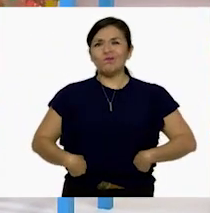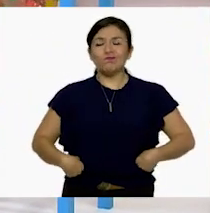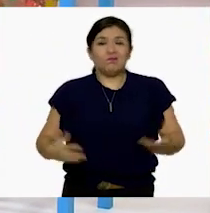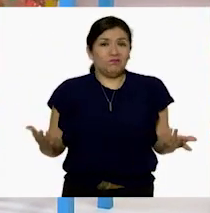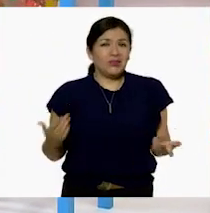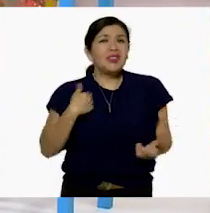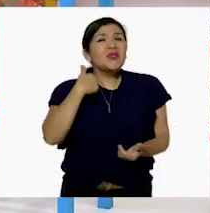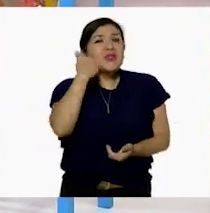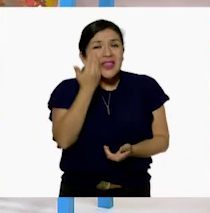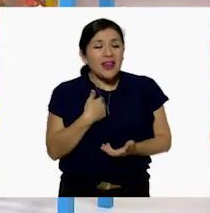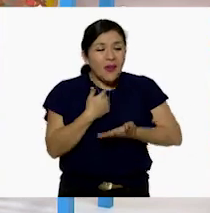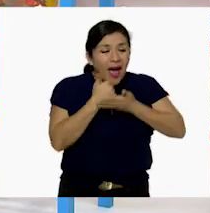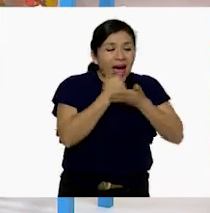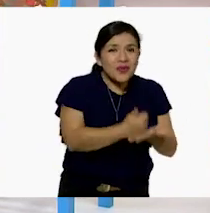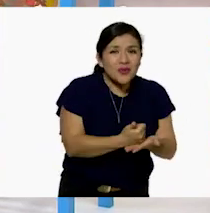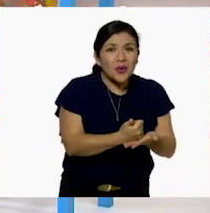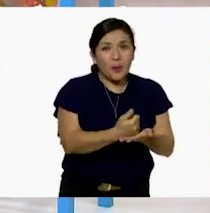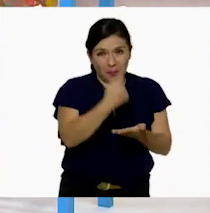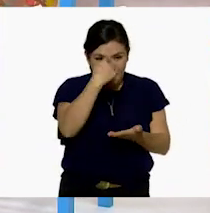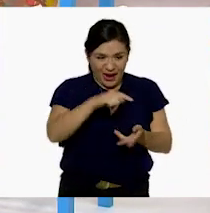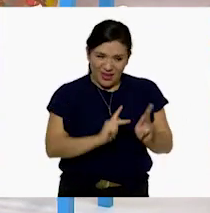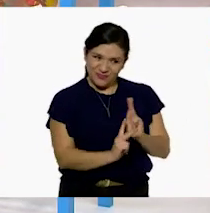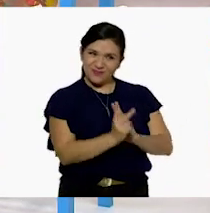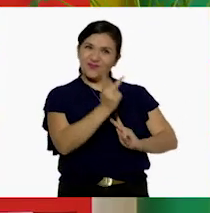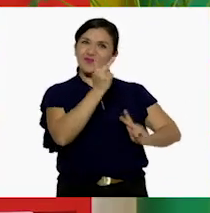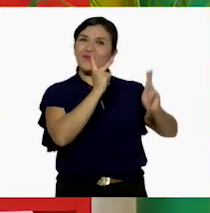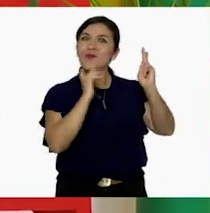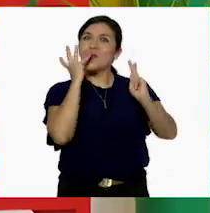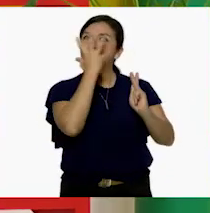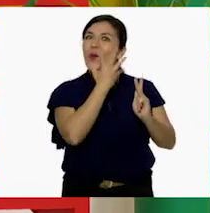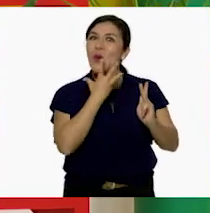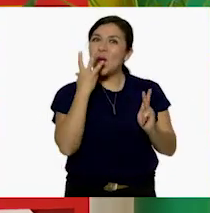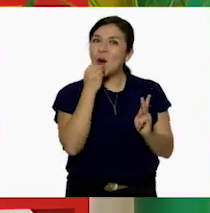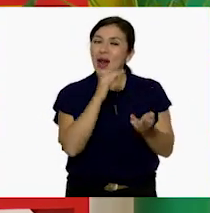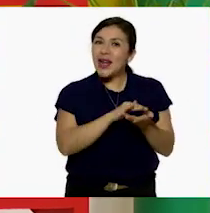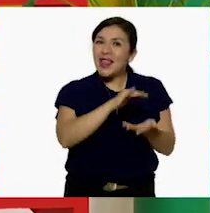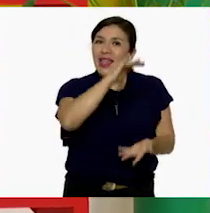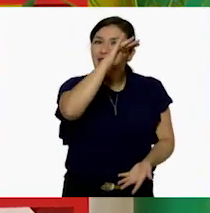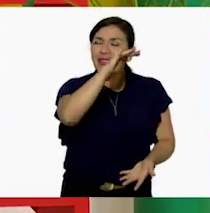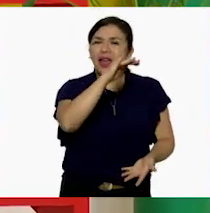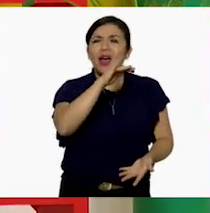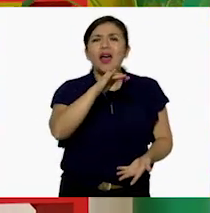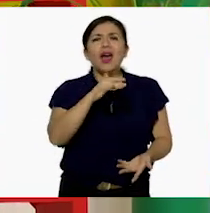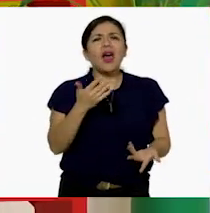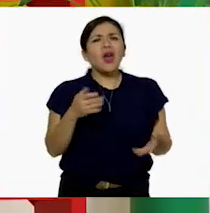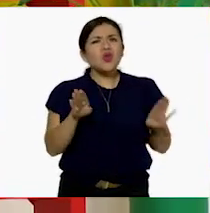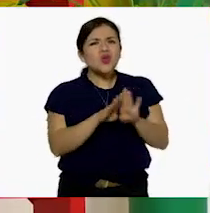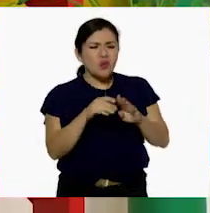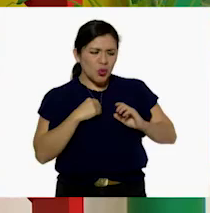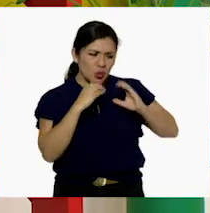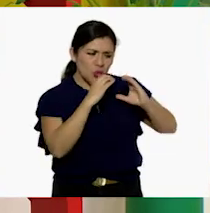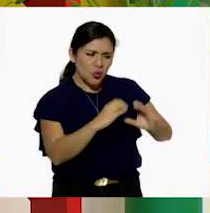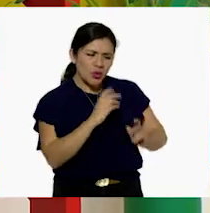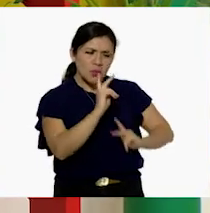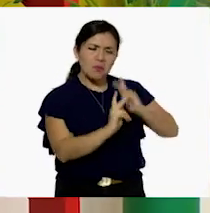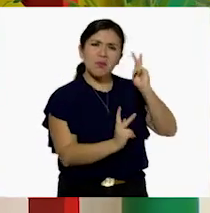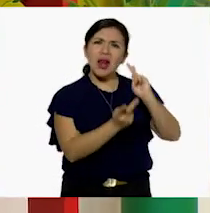Y me gustaría ayudarla a que se ponga muy bonita. Pero, ¿cómo debemos cuidar a las